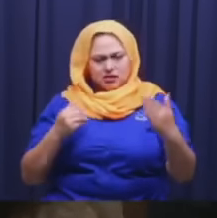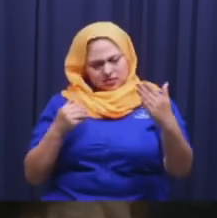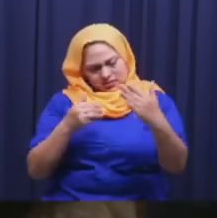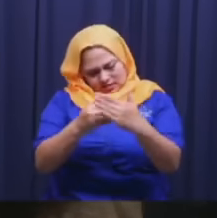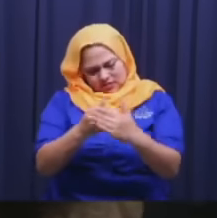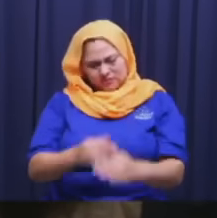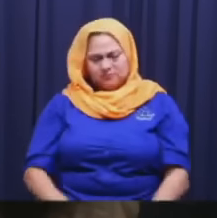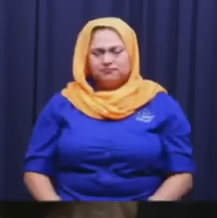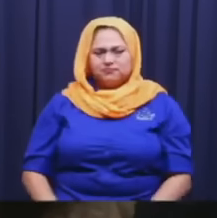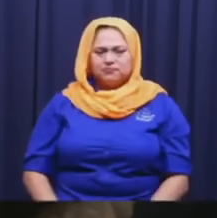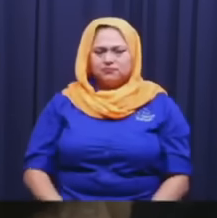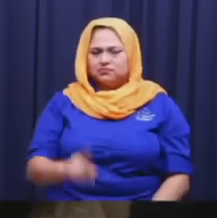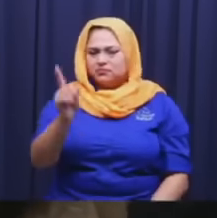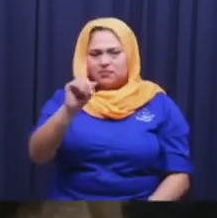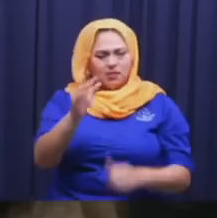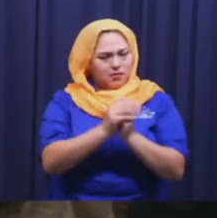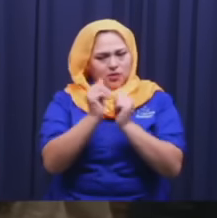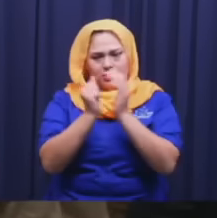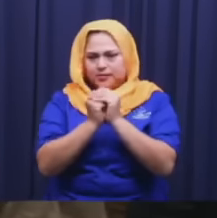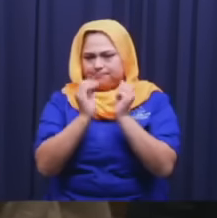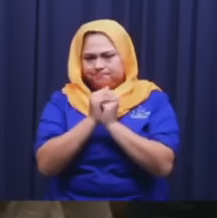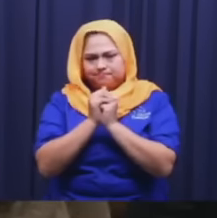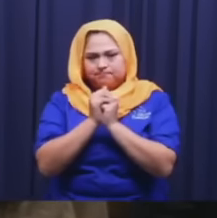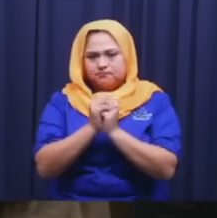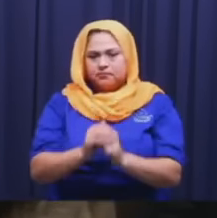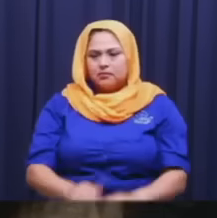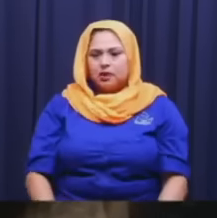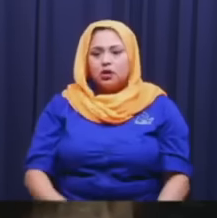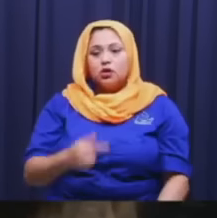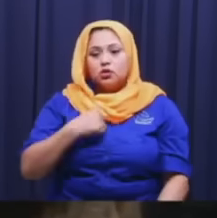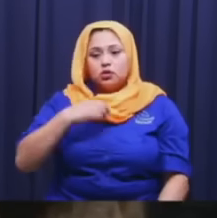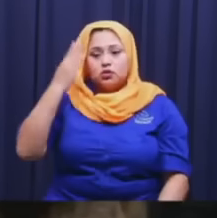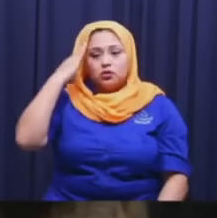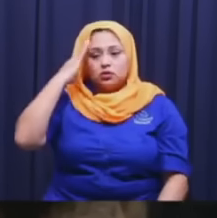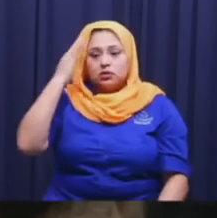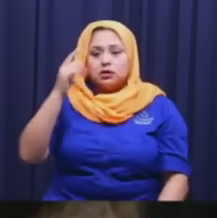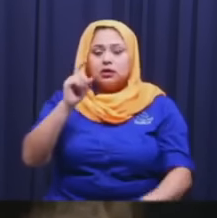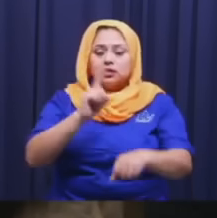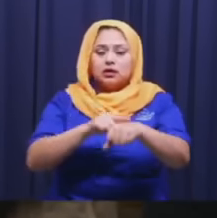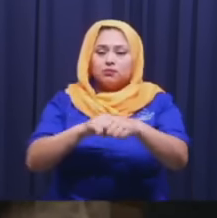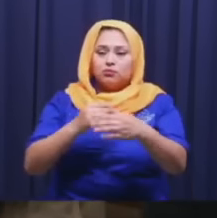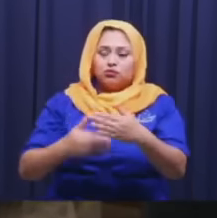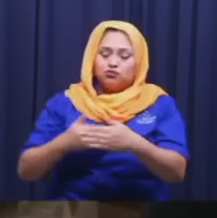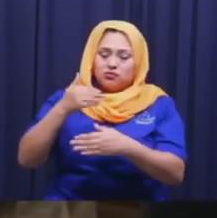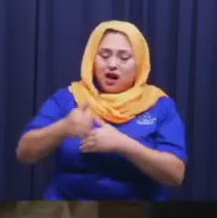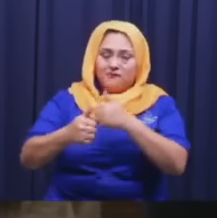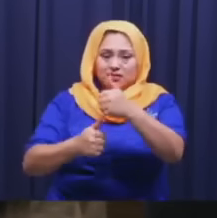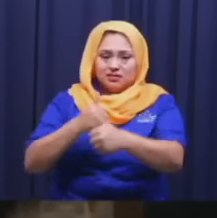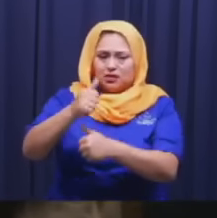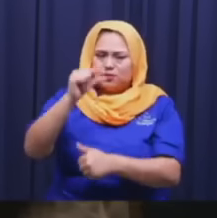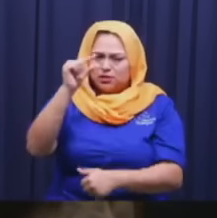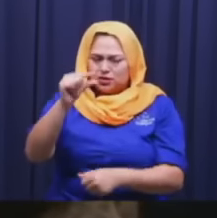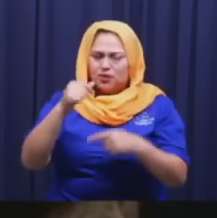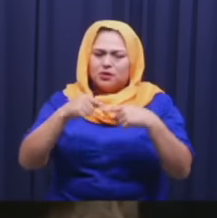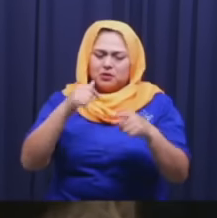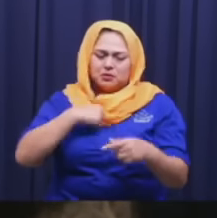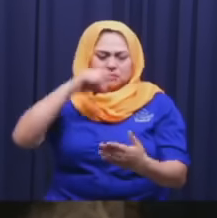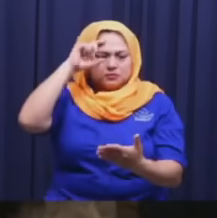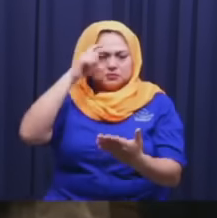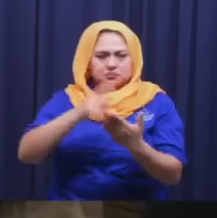Acérquese, no se preocupe. Sé que el tiempo nos ha avanzado un poco, pero creo que